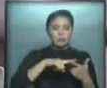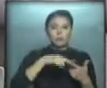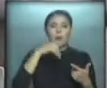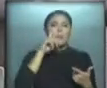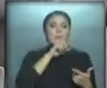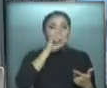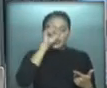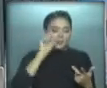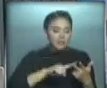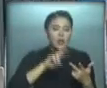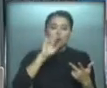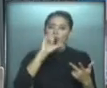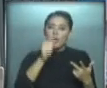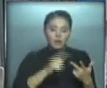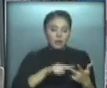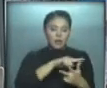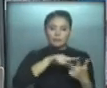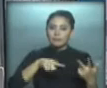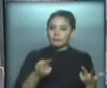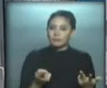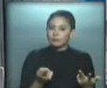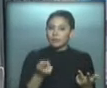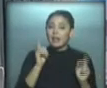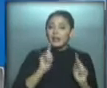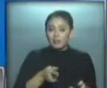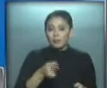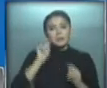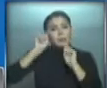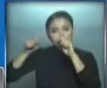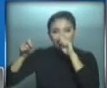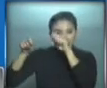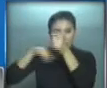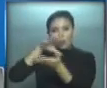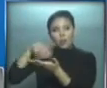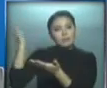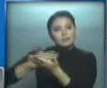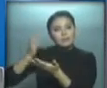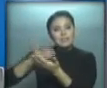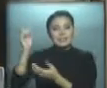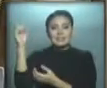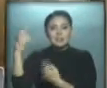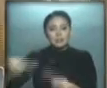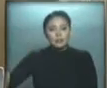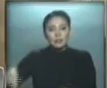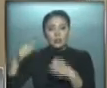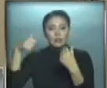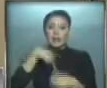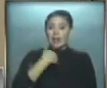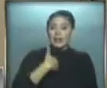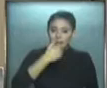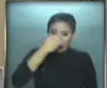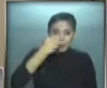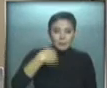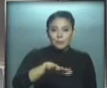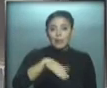Mitre, el Roca, la visita a la planta de señalamiento, que la Argentina va a empezar a tener un sistema de señalamiento